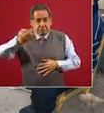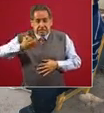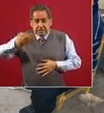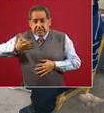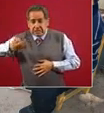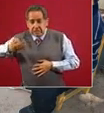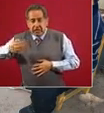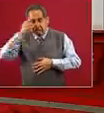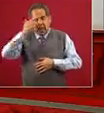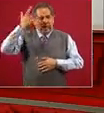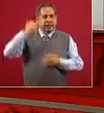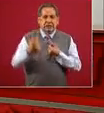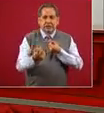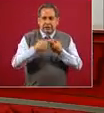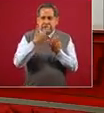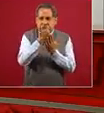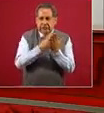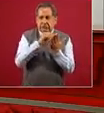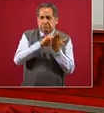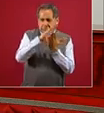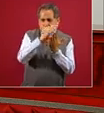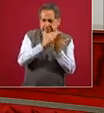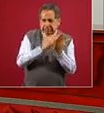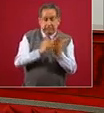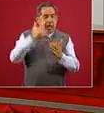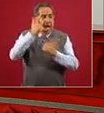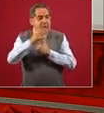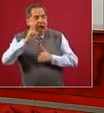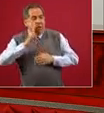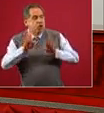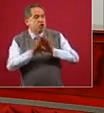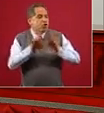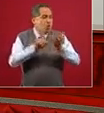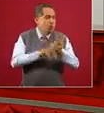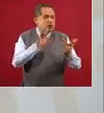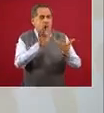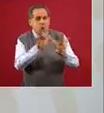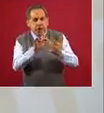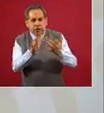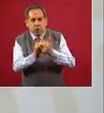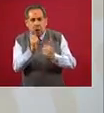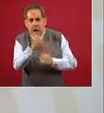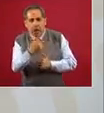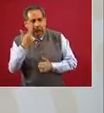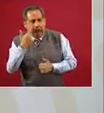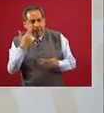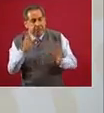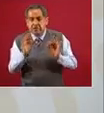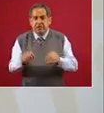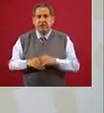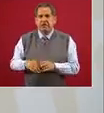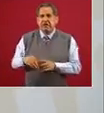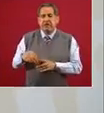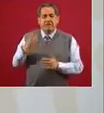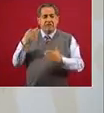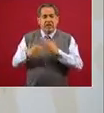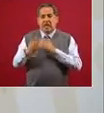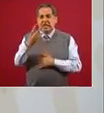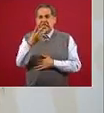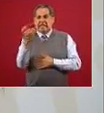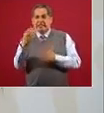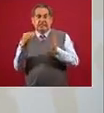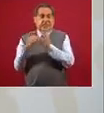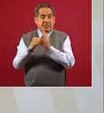fueron censadas y que todavía no están integradas, de tal manera que estamos superando las 300,000 verificaciones